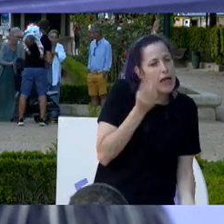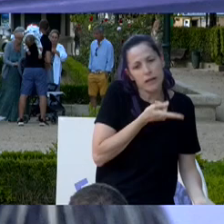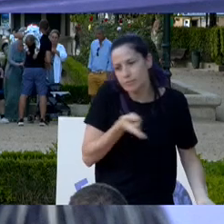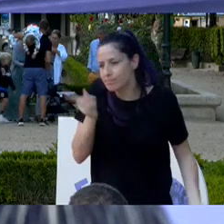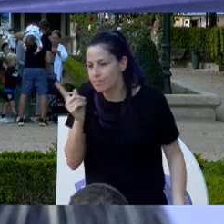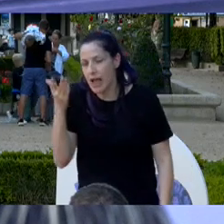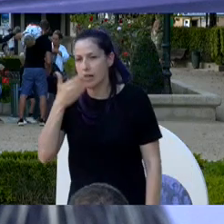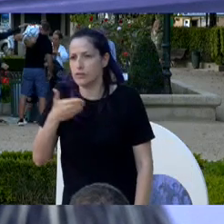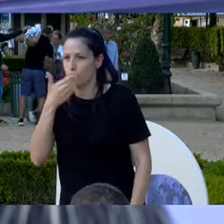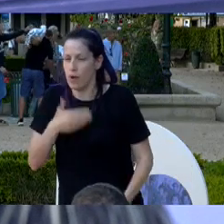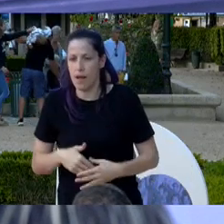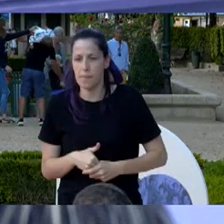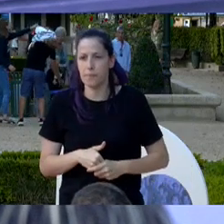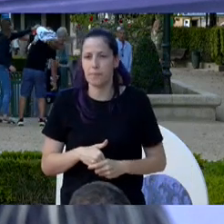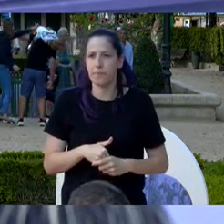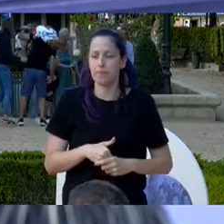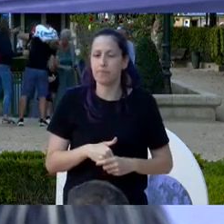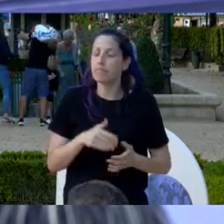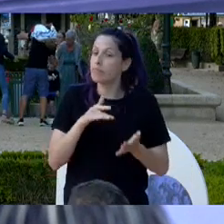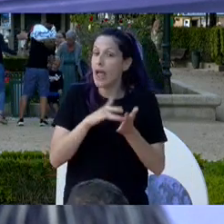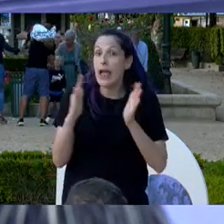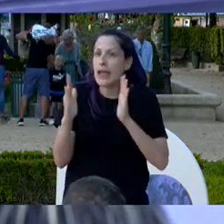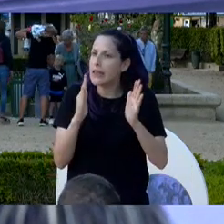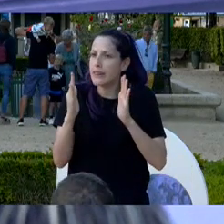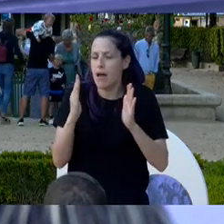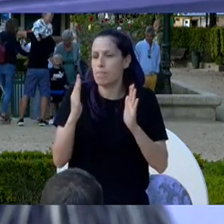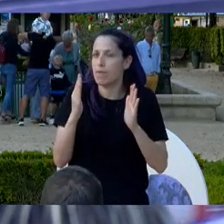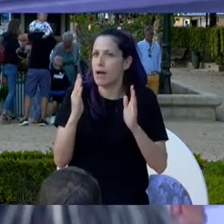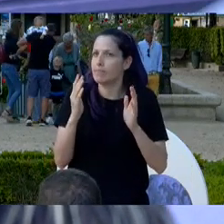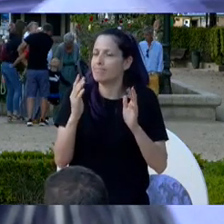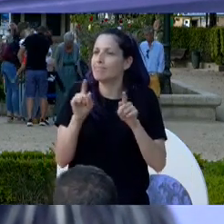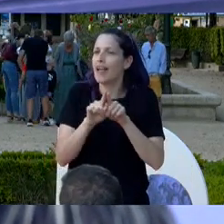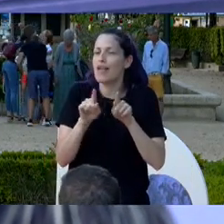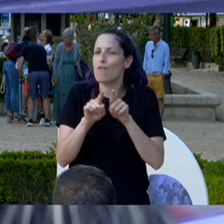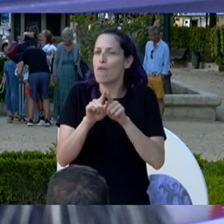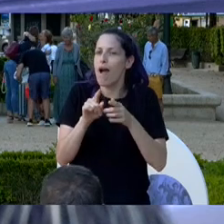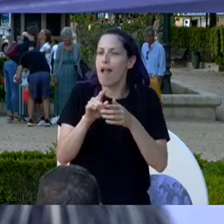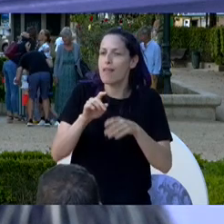no medio dunha etapa moi ilusionante en Pontevedra e en Galicia. Entonces, bueno,